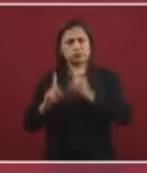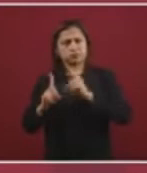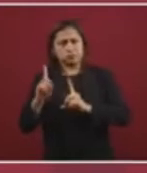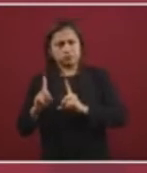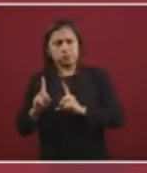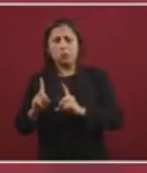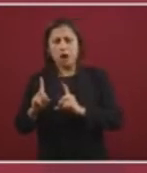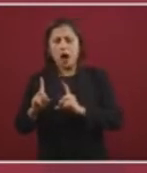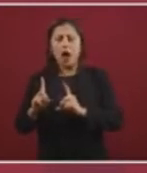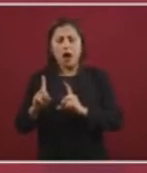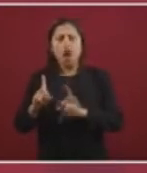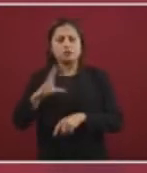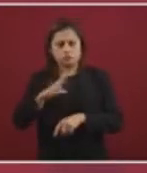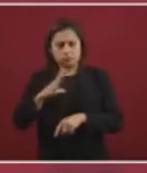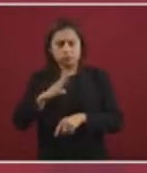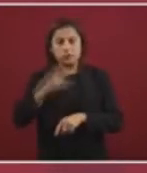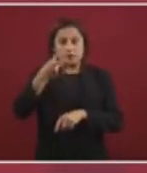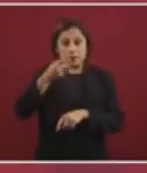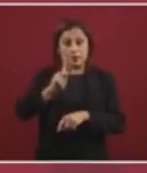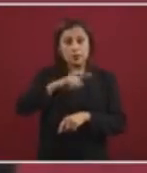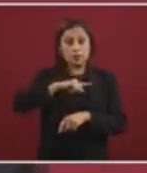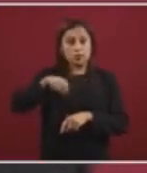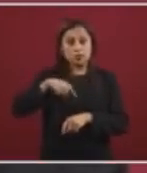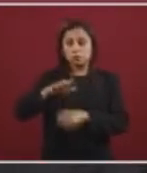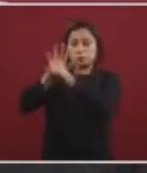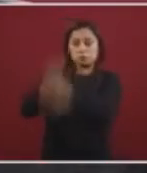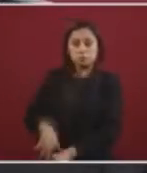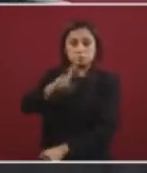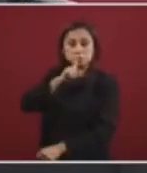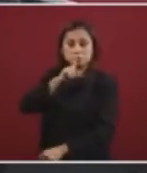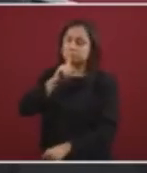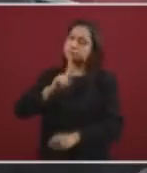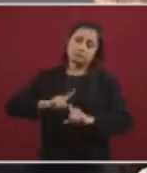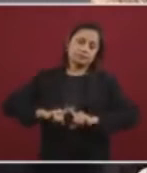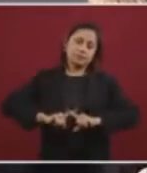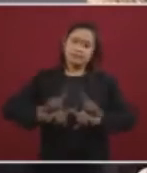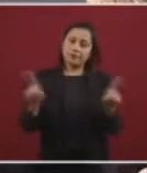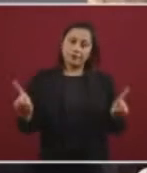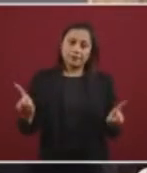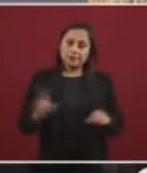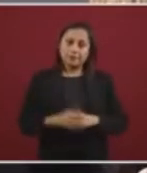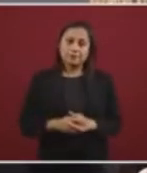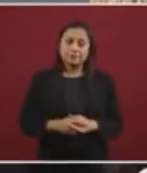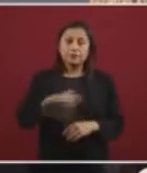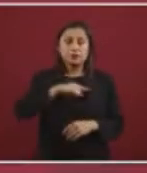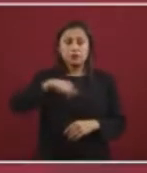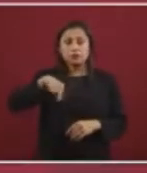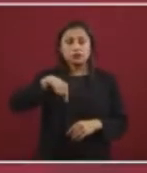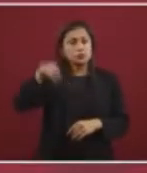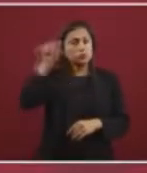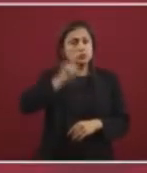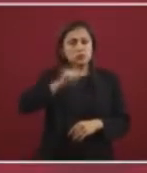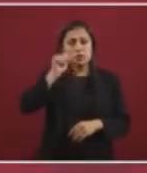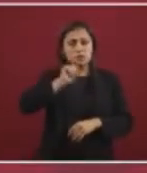limitemos la libertad de expresión, pues hay una gran diferencia. Nosotros siempre vamos a